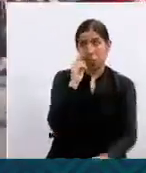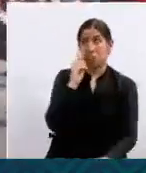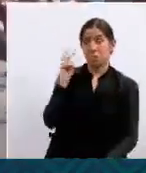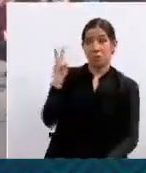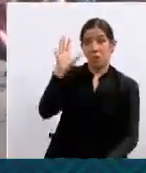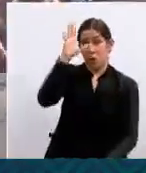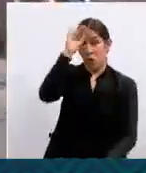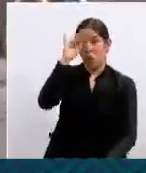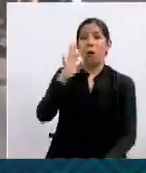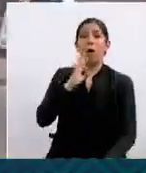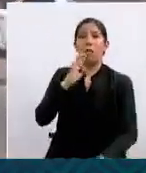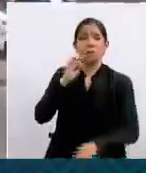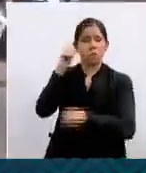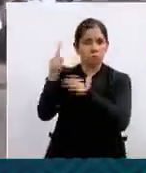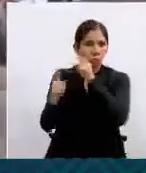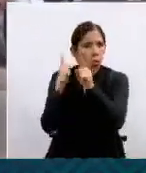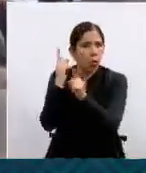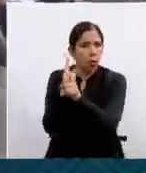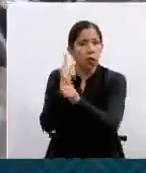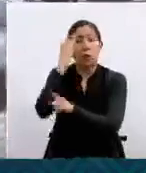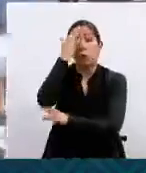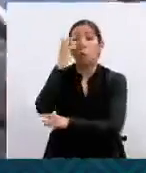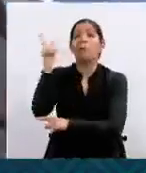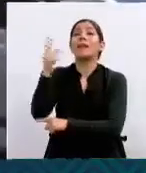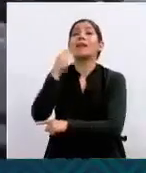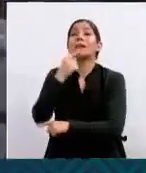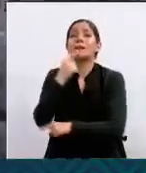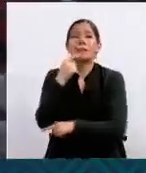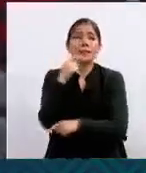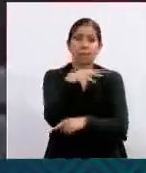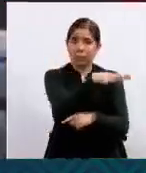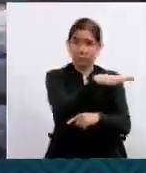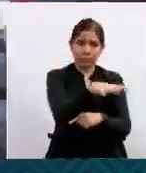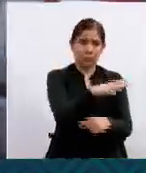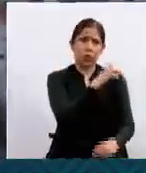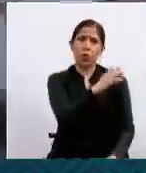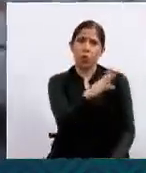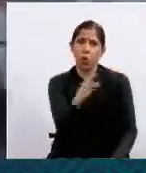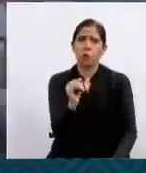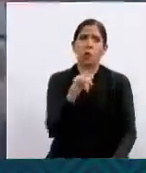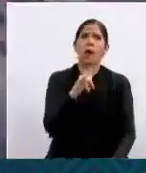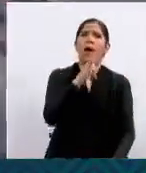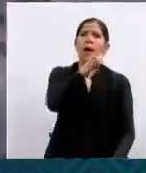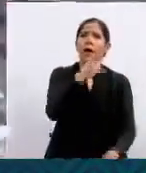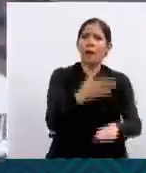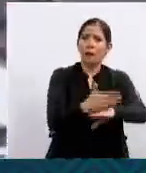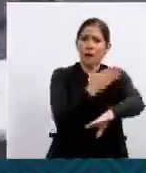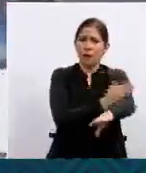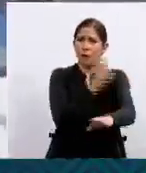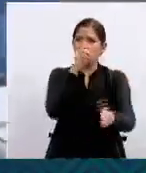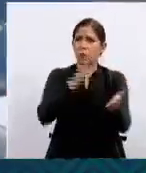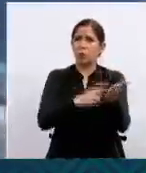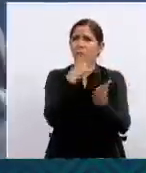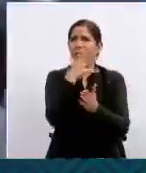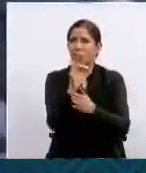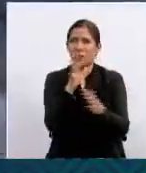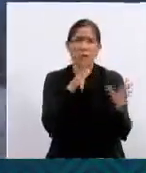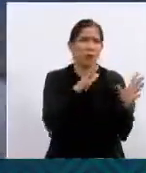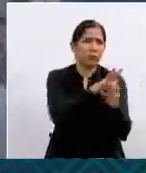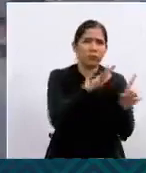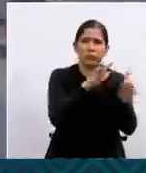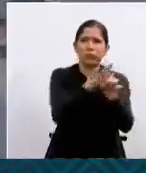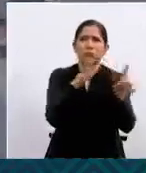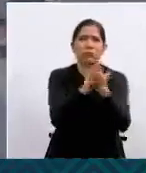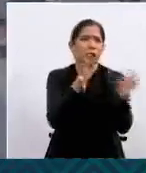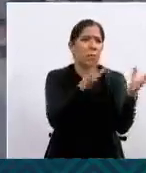por las masacres de senkata de sacaba y